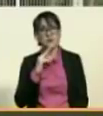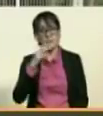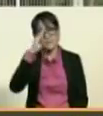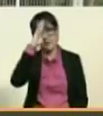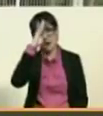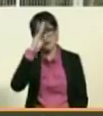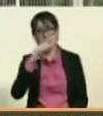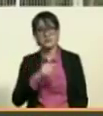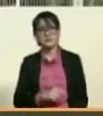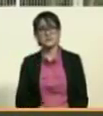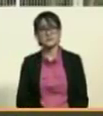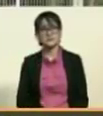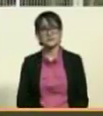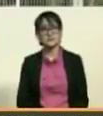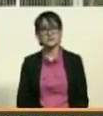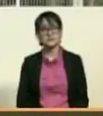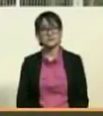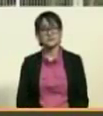Barinas,